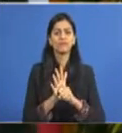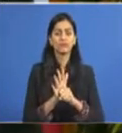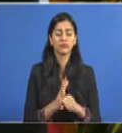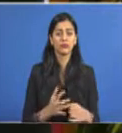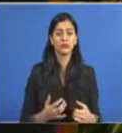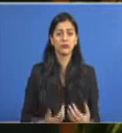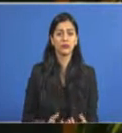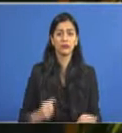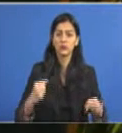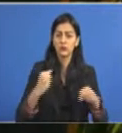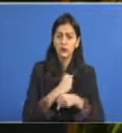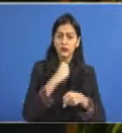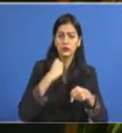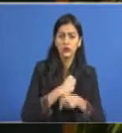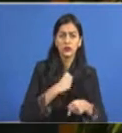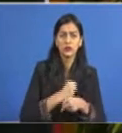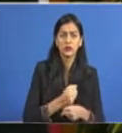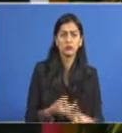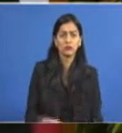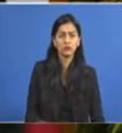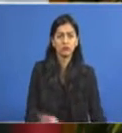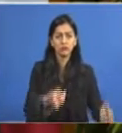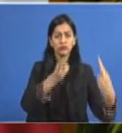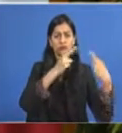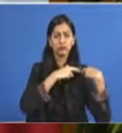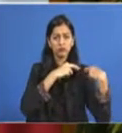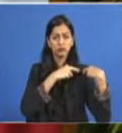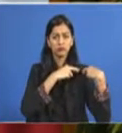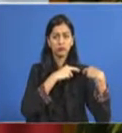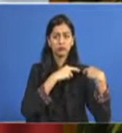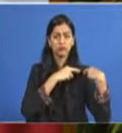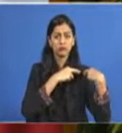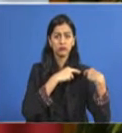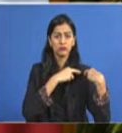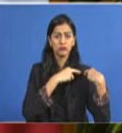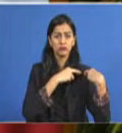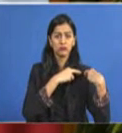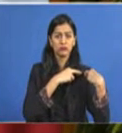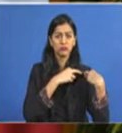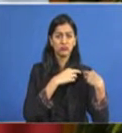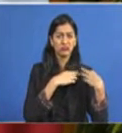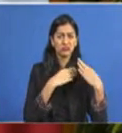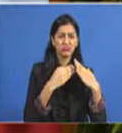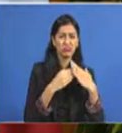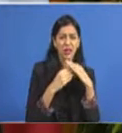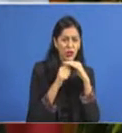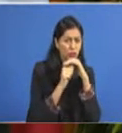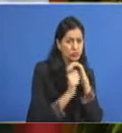actuando responsablemente y sin ocultar la realidad,